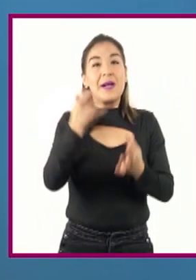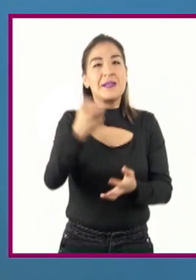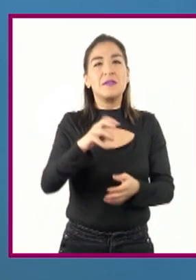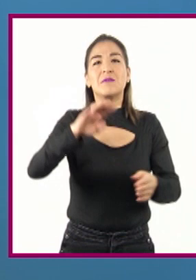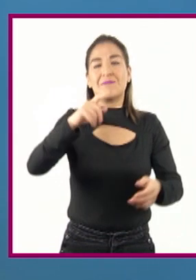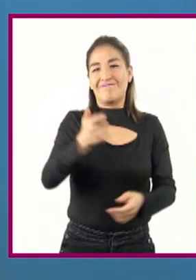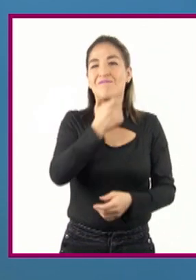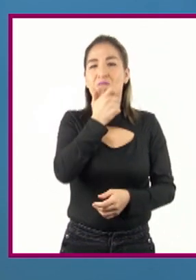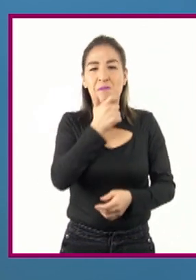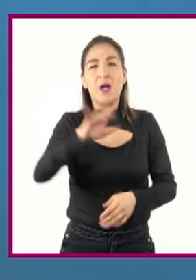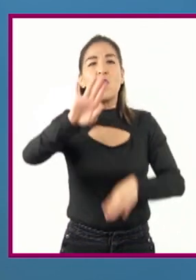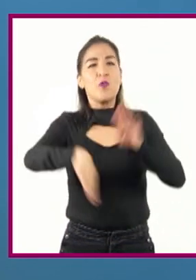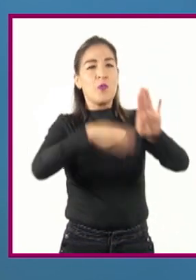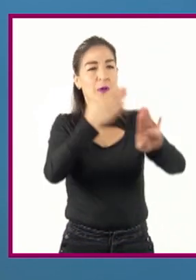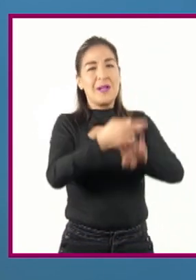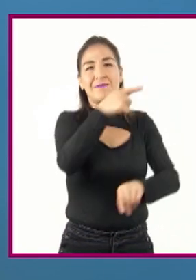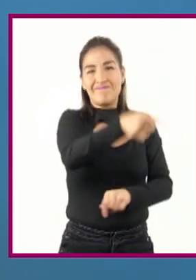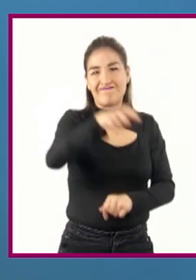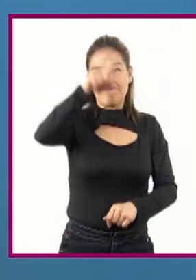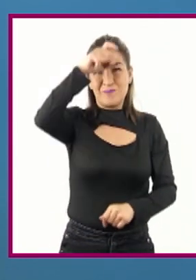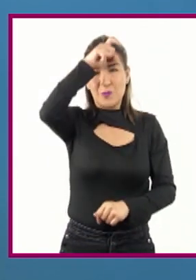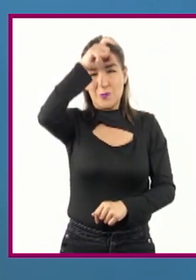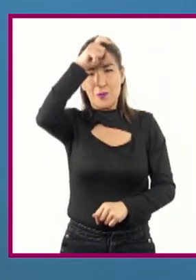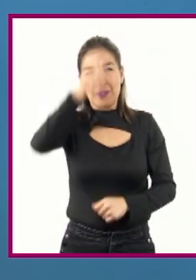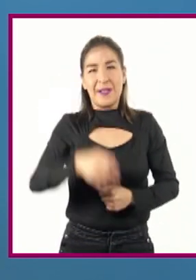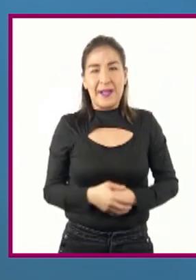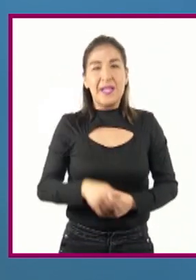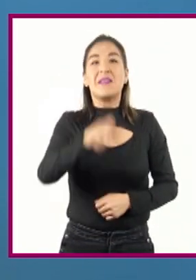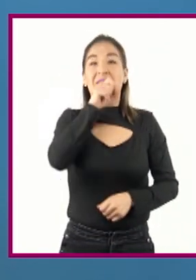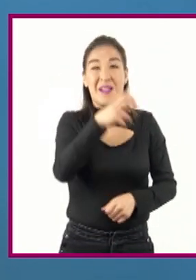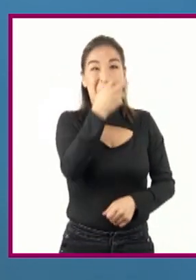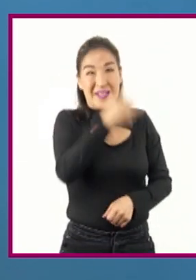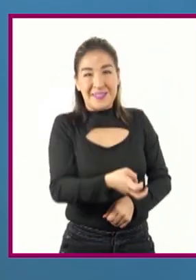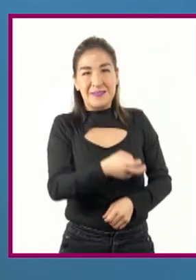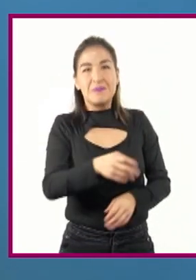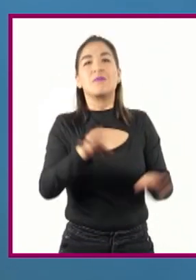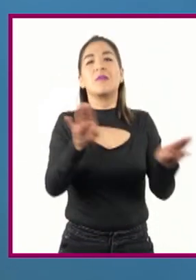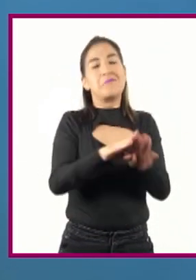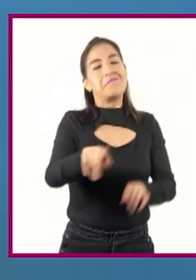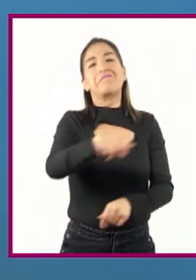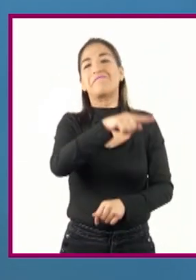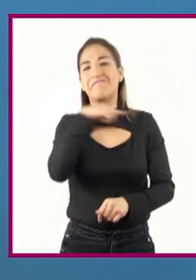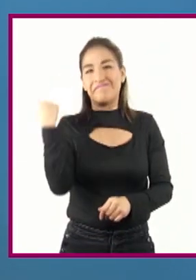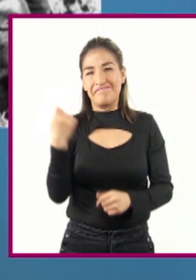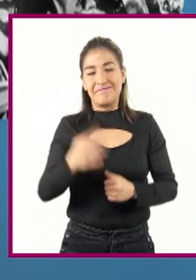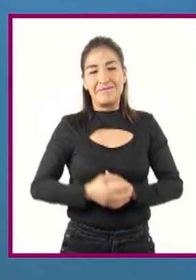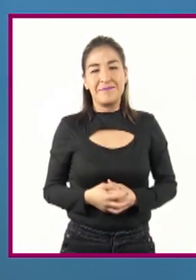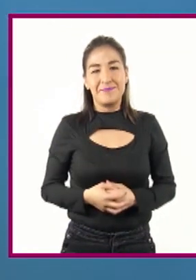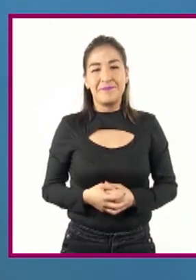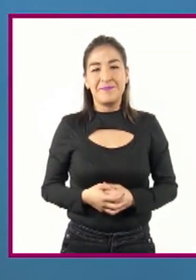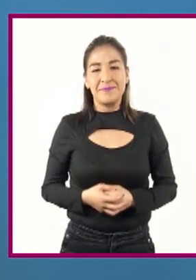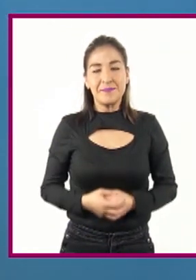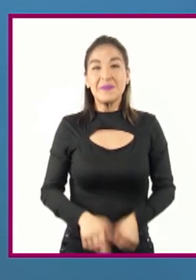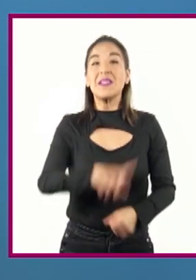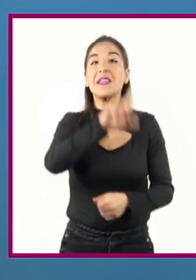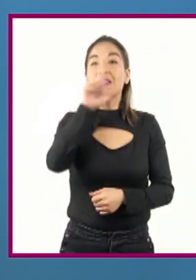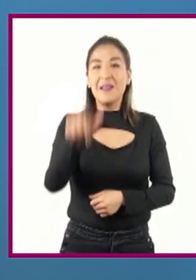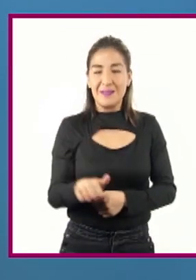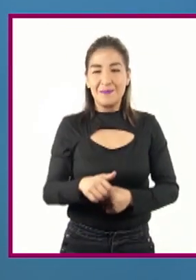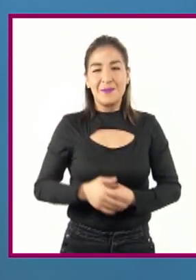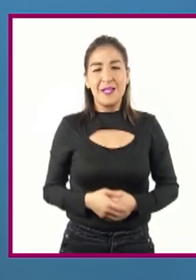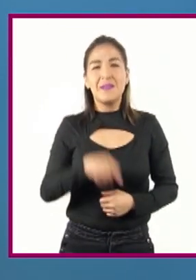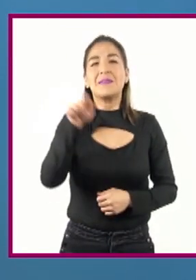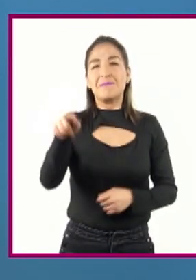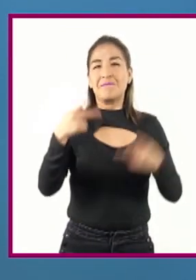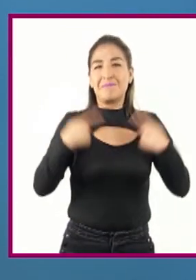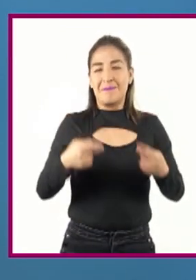Unido en contra de los turcos otomanos y de la cual salieron derrotados. Más tarde, los